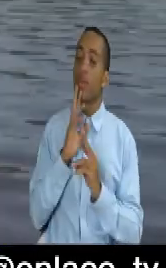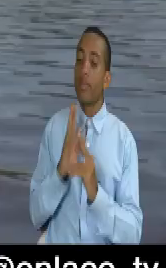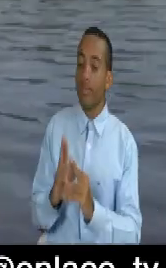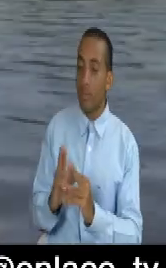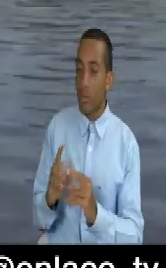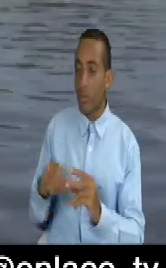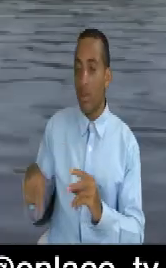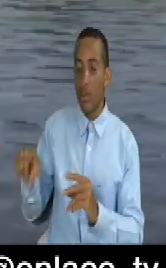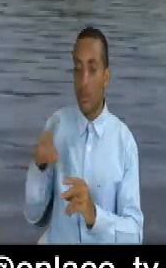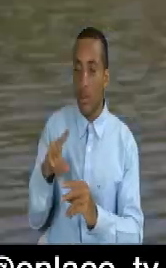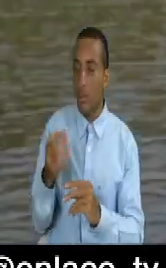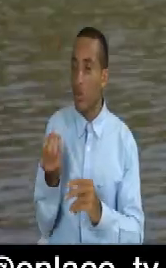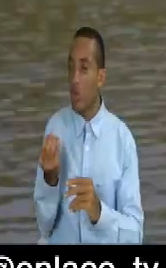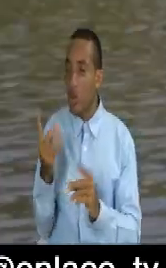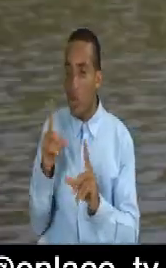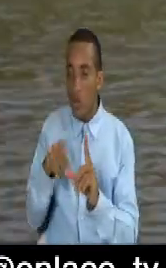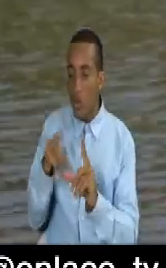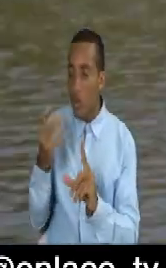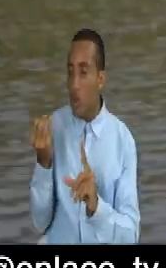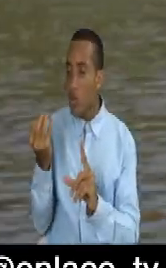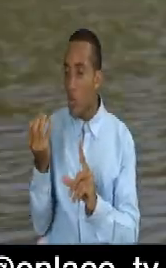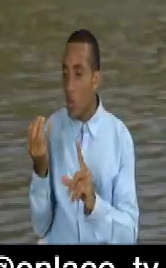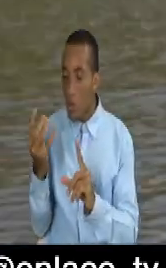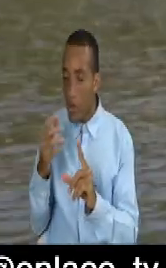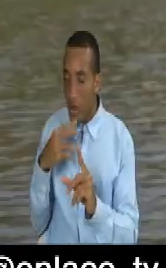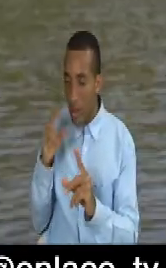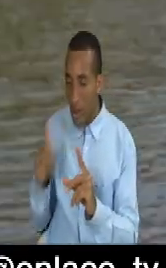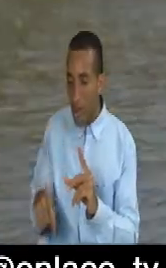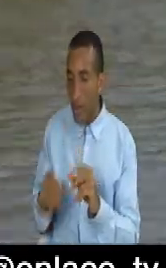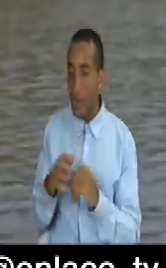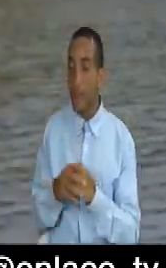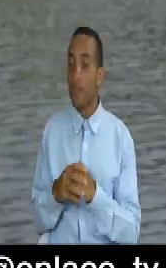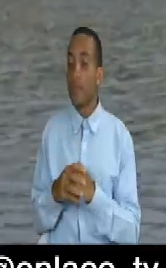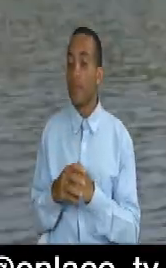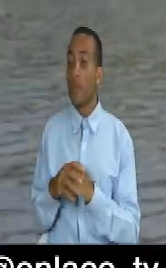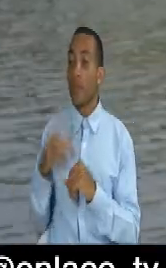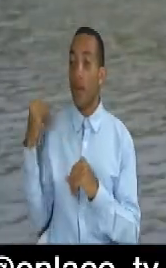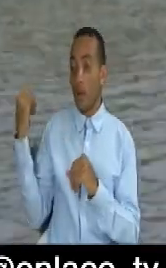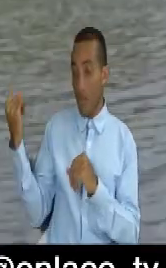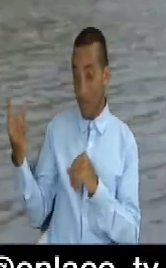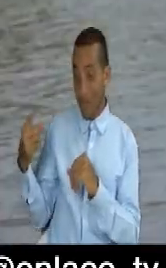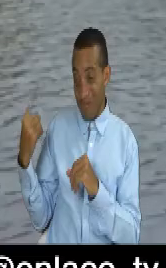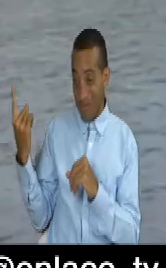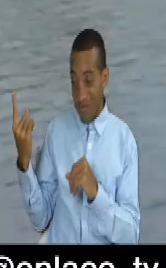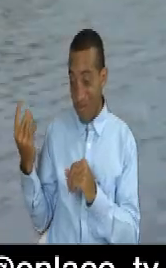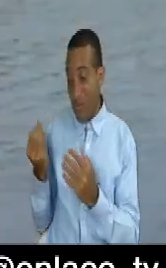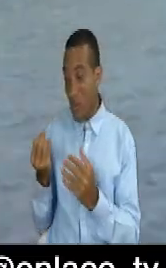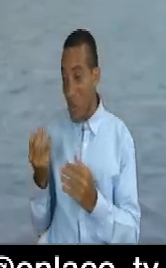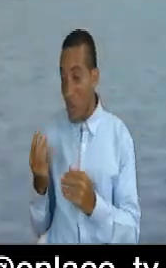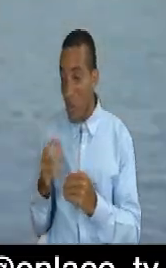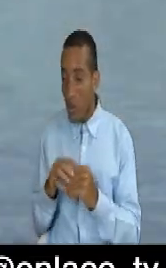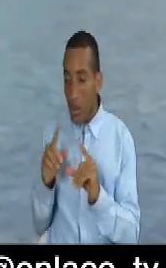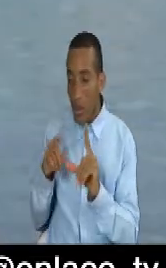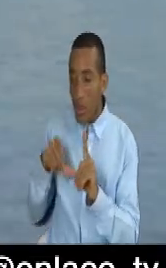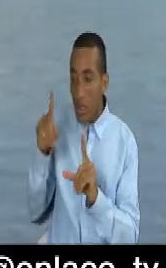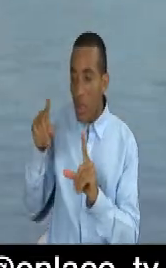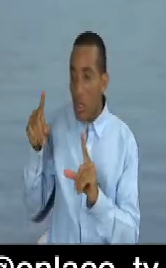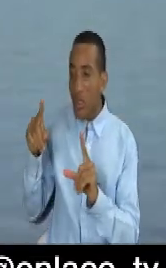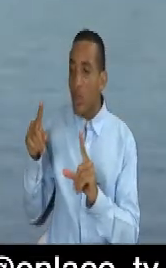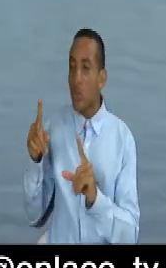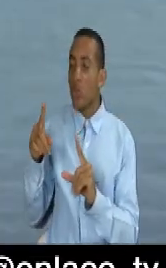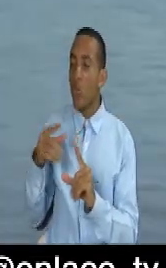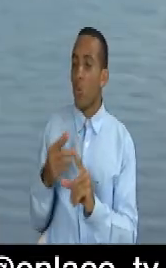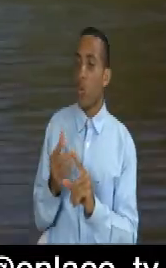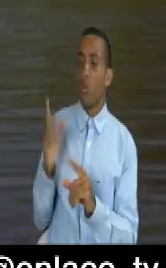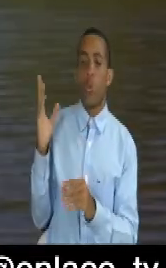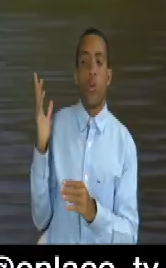los números tienen que darse, pero los números generalmente, cuando se convierten en indicadores de riesgo para la salud